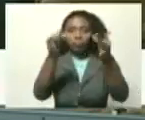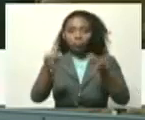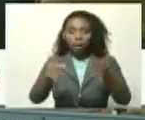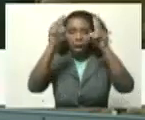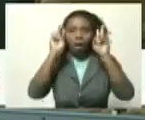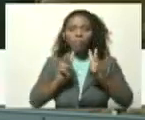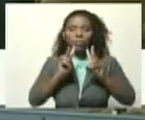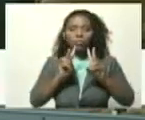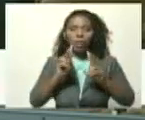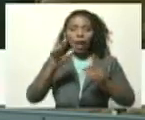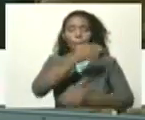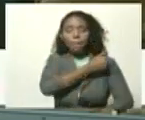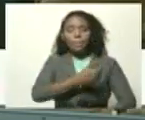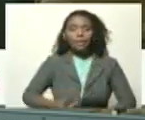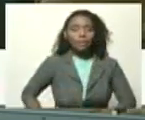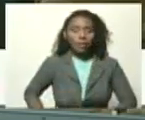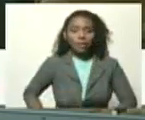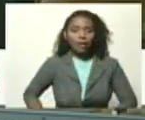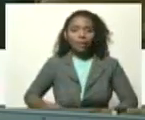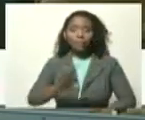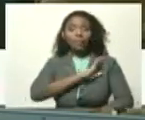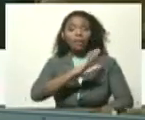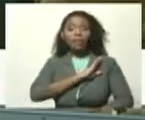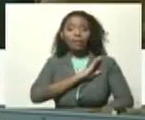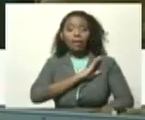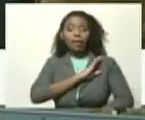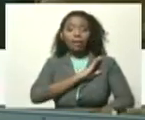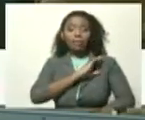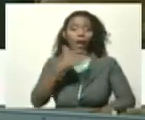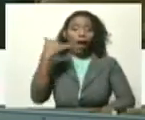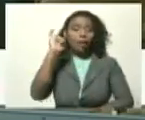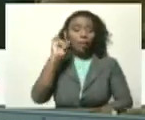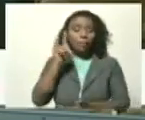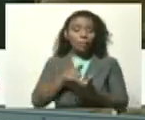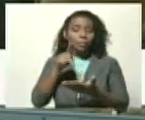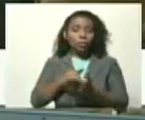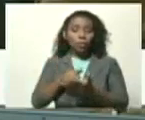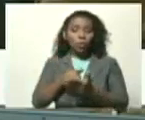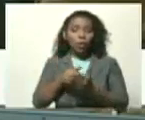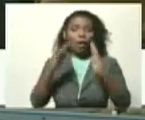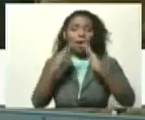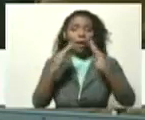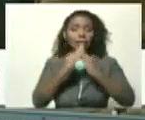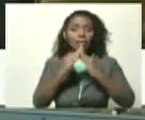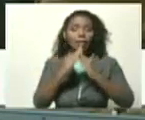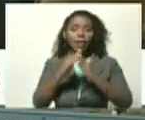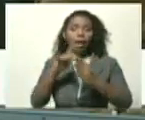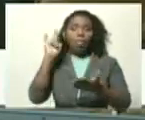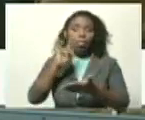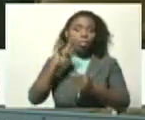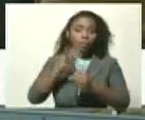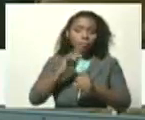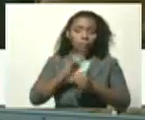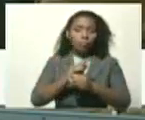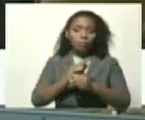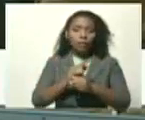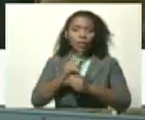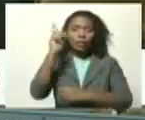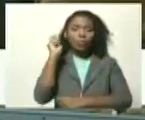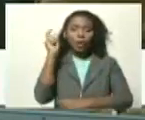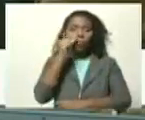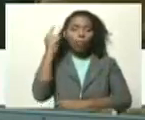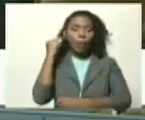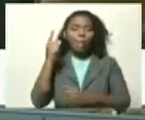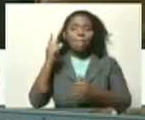La presidencia tendrá la facultad, en los casos de inasistencia de diputados o diputadas